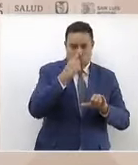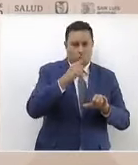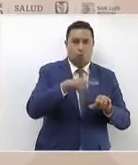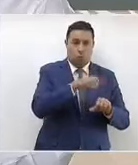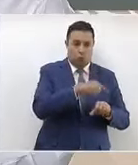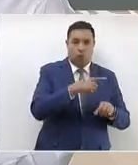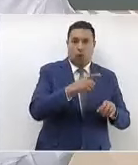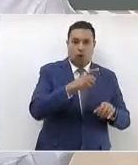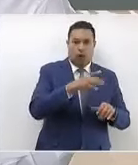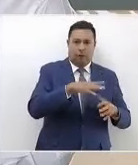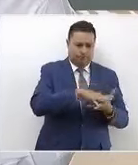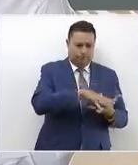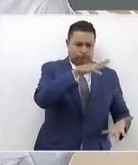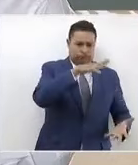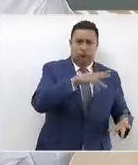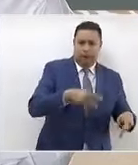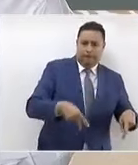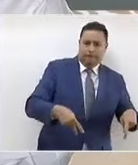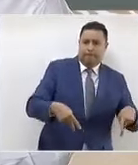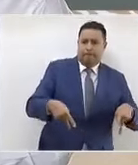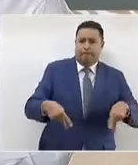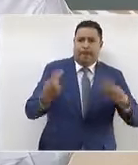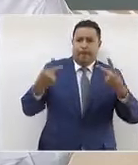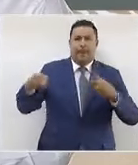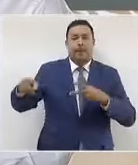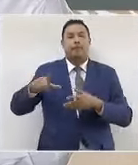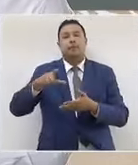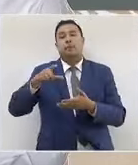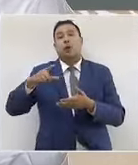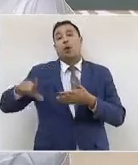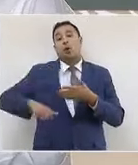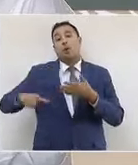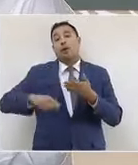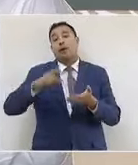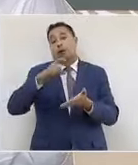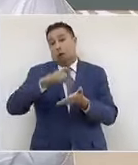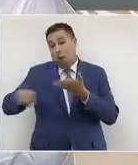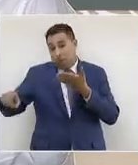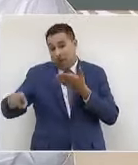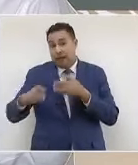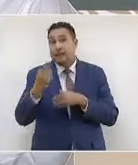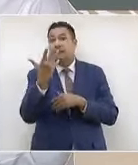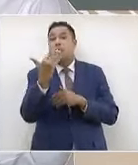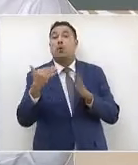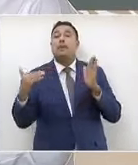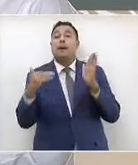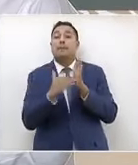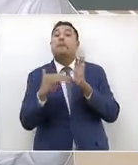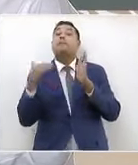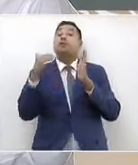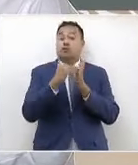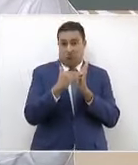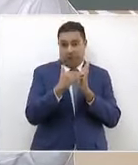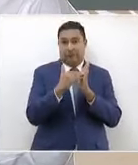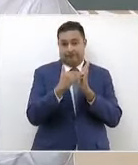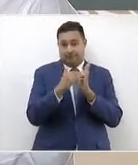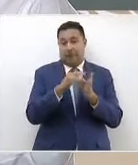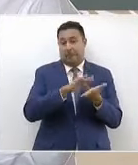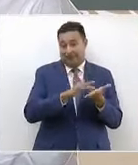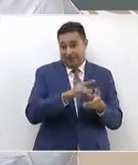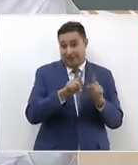vendía al gobierno federal 50 mil millones de pesos en